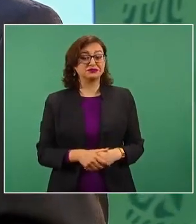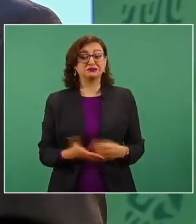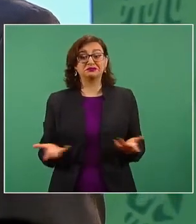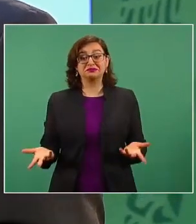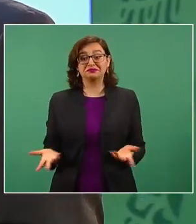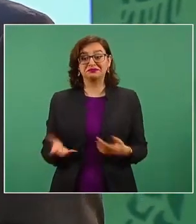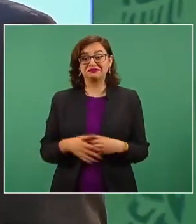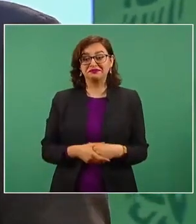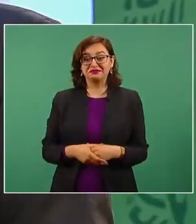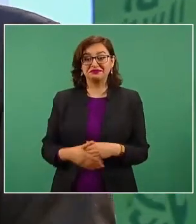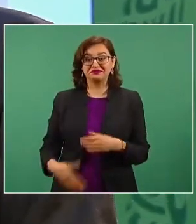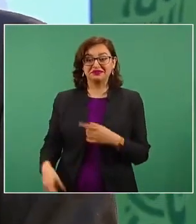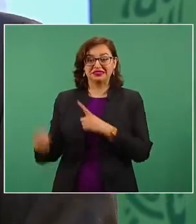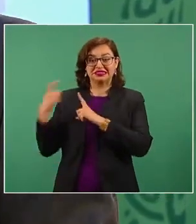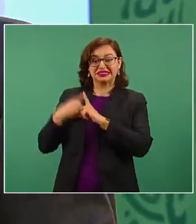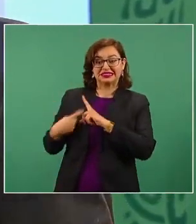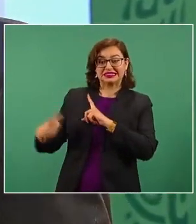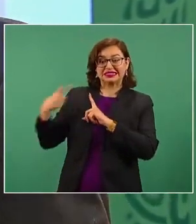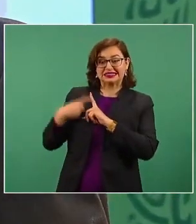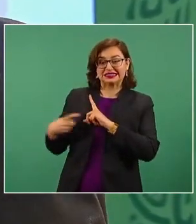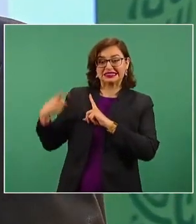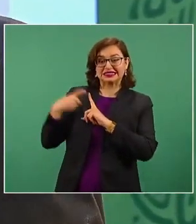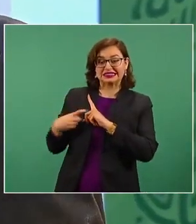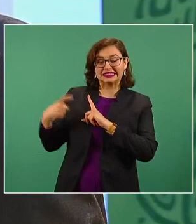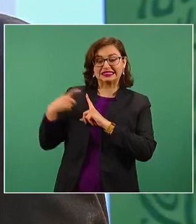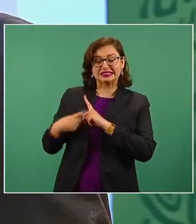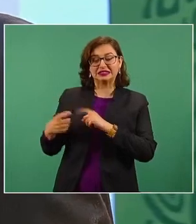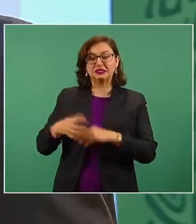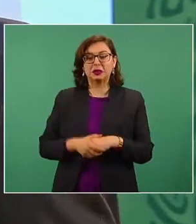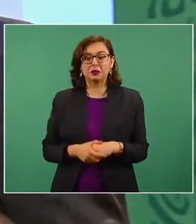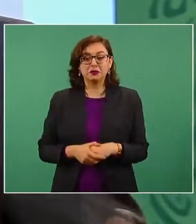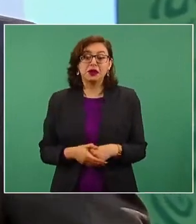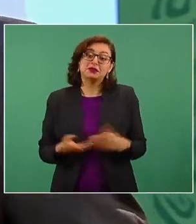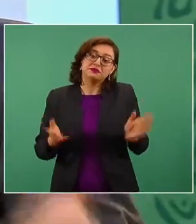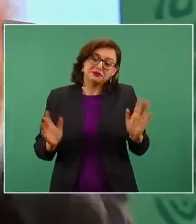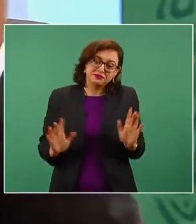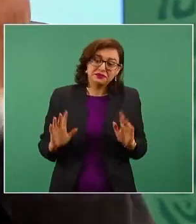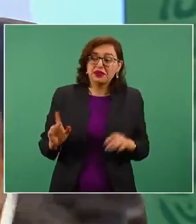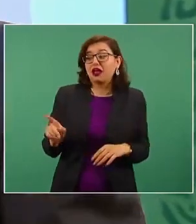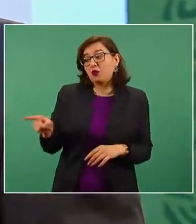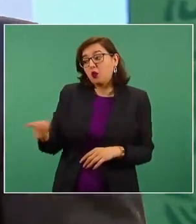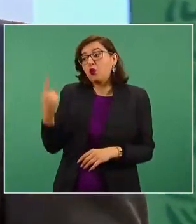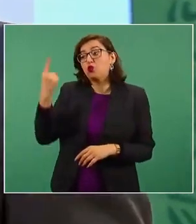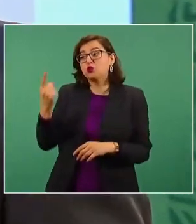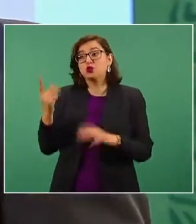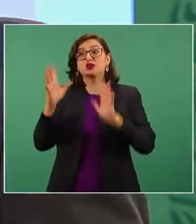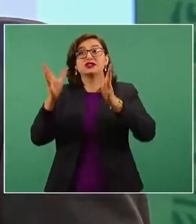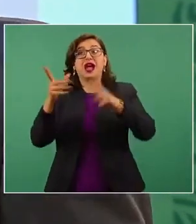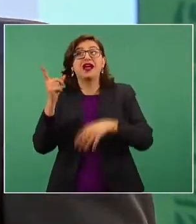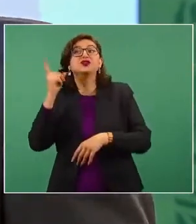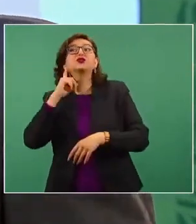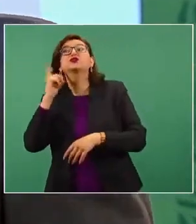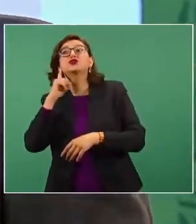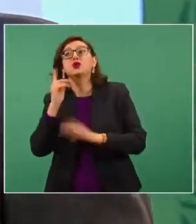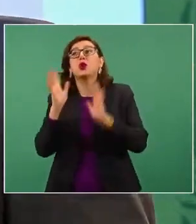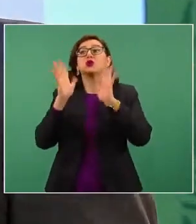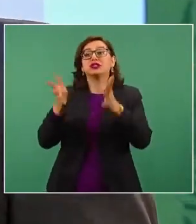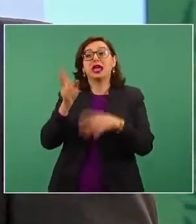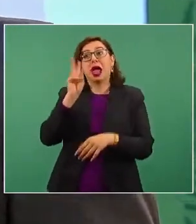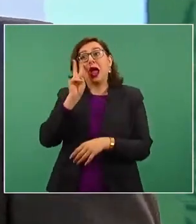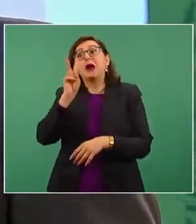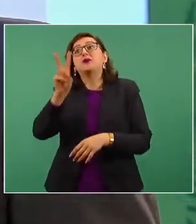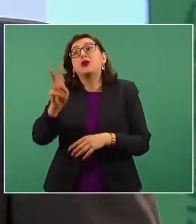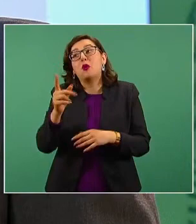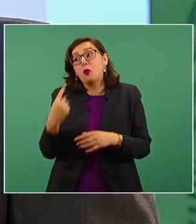me mencionó la campaña para criticarla, pero a mí me dio gusto porque dije, bueno, cuando menos ya uno ya me habla